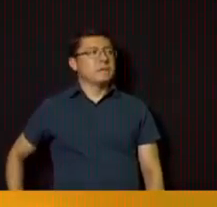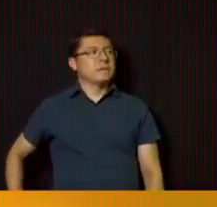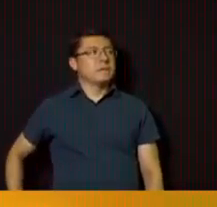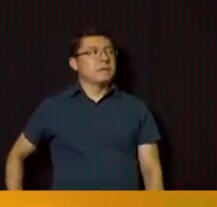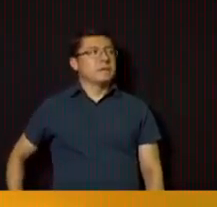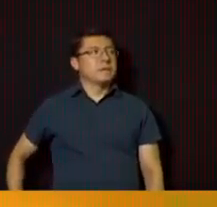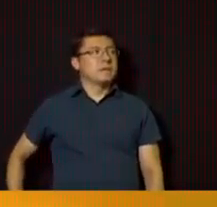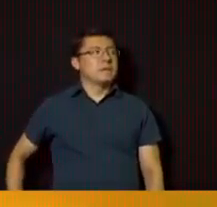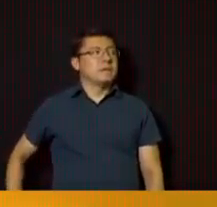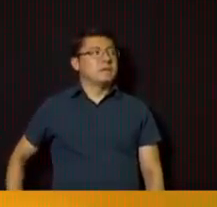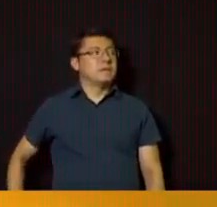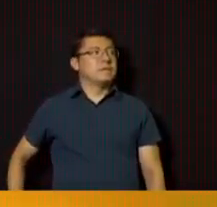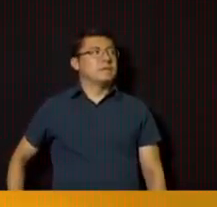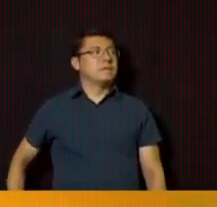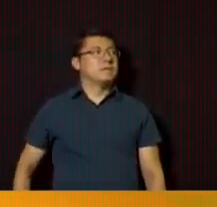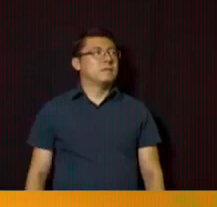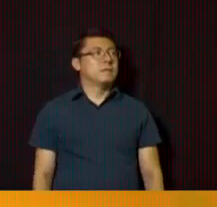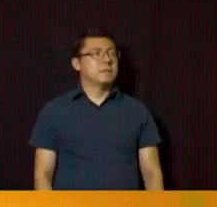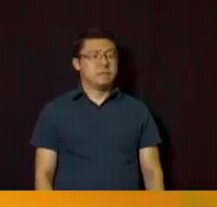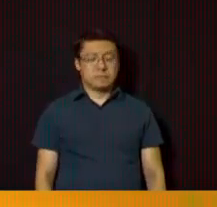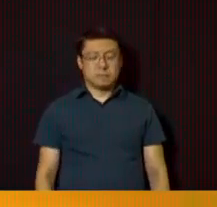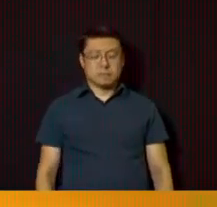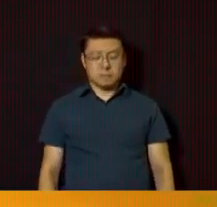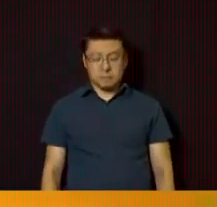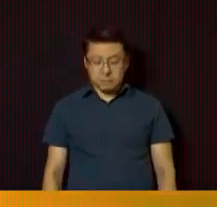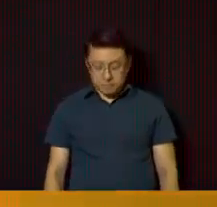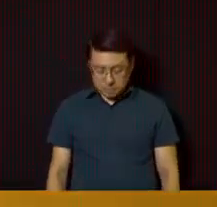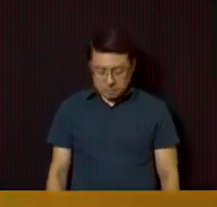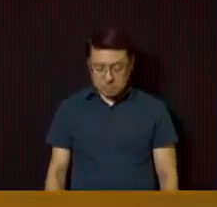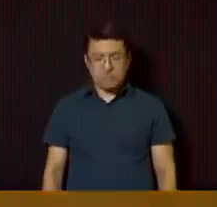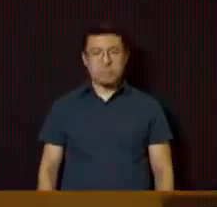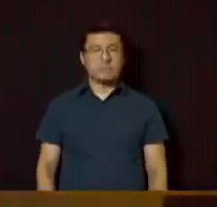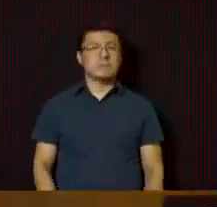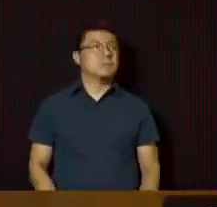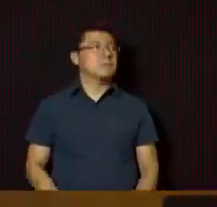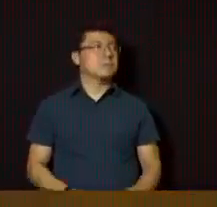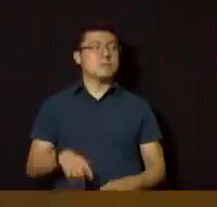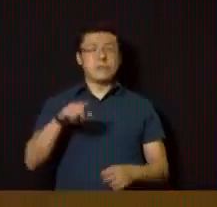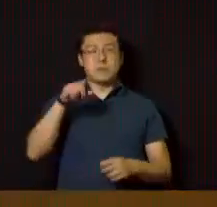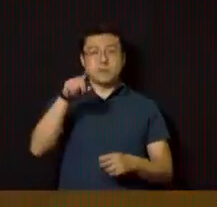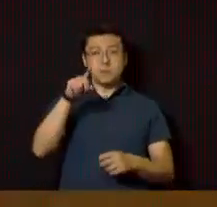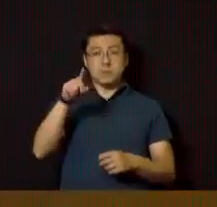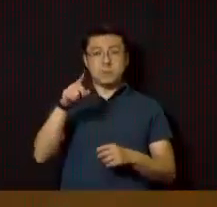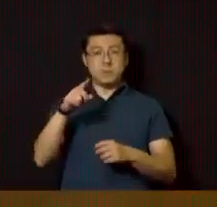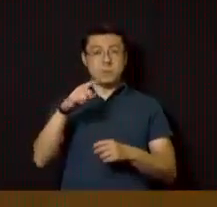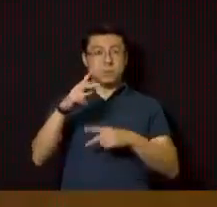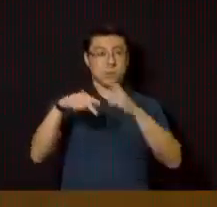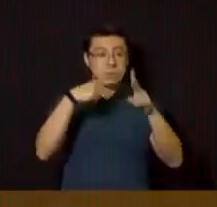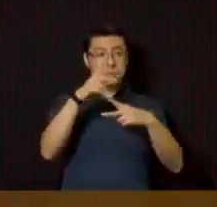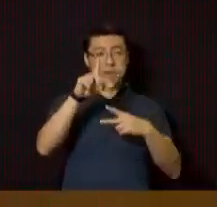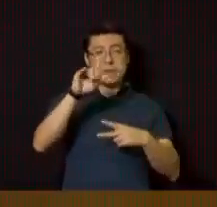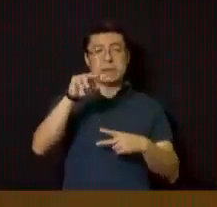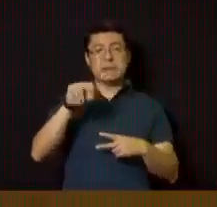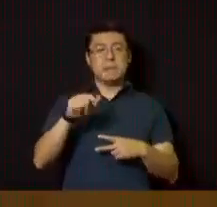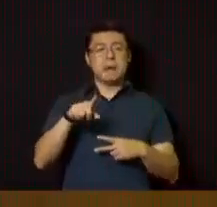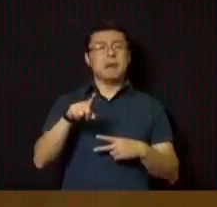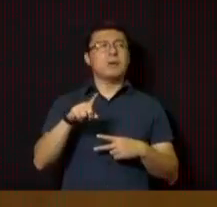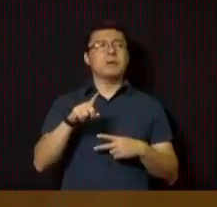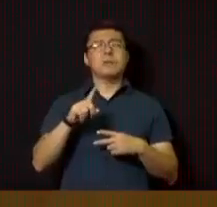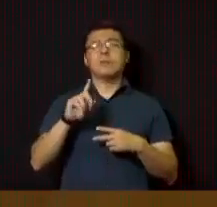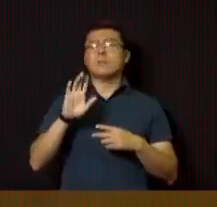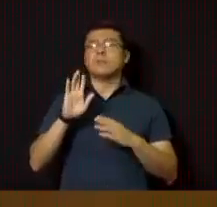Hijo, si te vas a Lima, nada más prométeme algo, si vas, que seas una persona de bien,